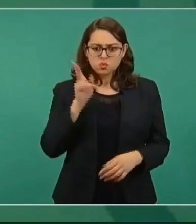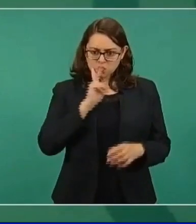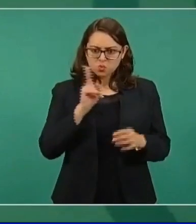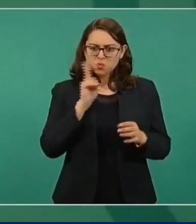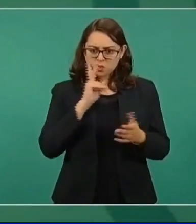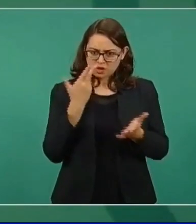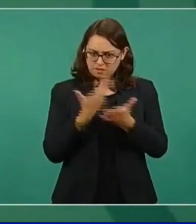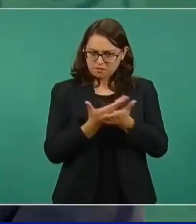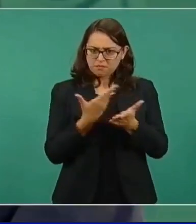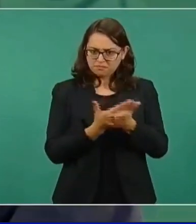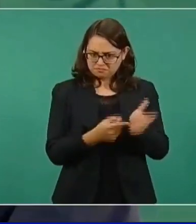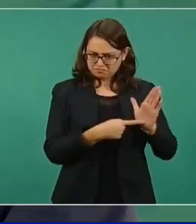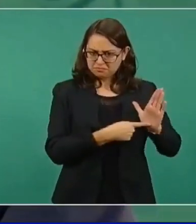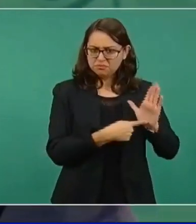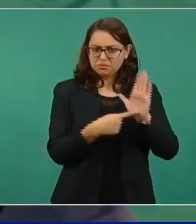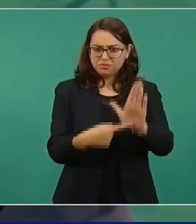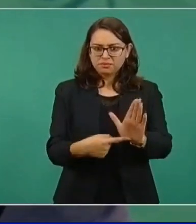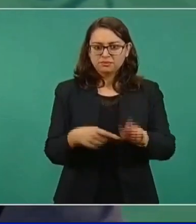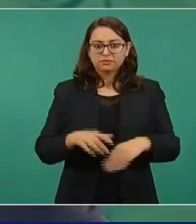los datos.